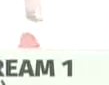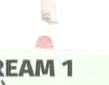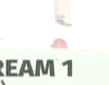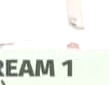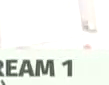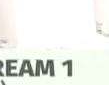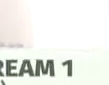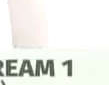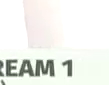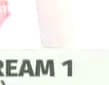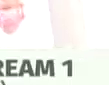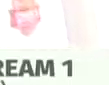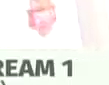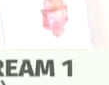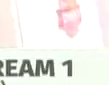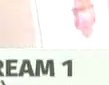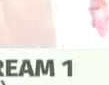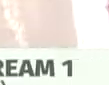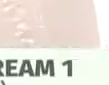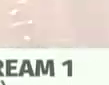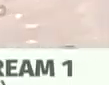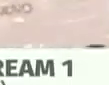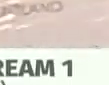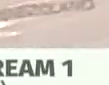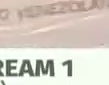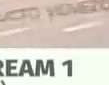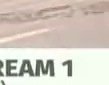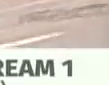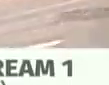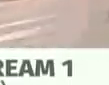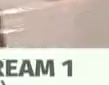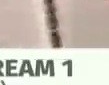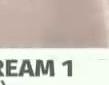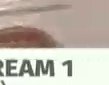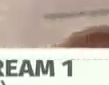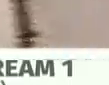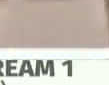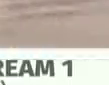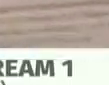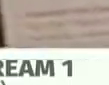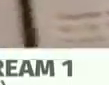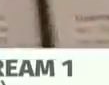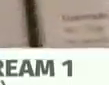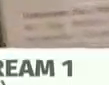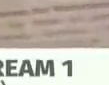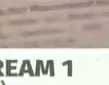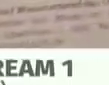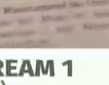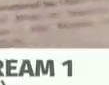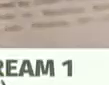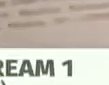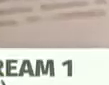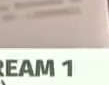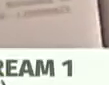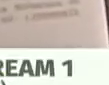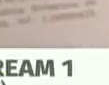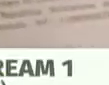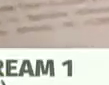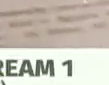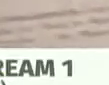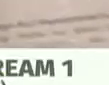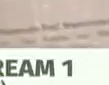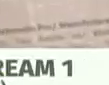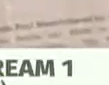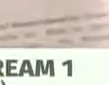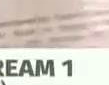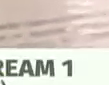químicos para poder llegar a la boca del consumidor pero estamos hablando del mejor cacao del mundo preservando la calidad del cacao